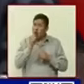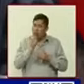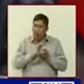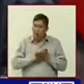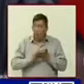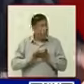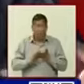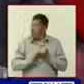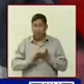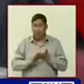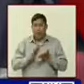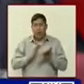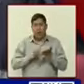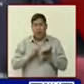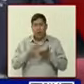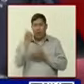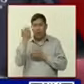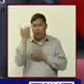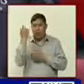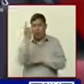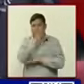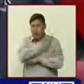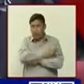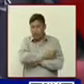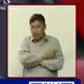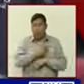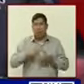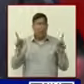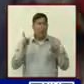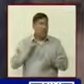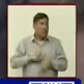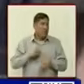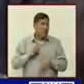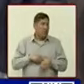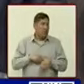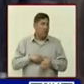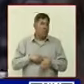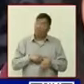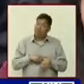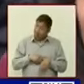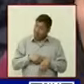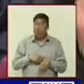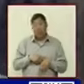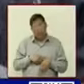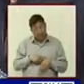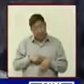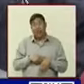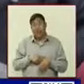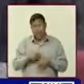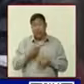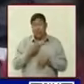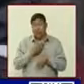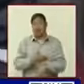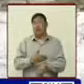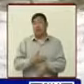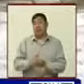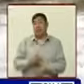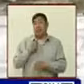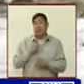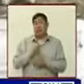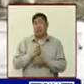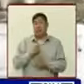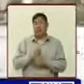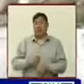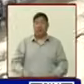falta todavía, tenemos 15 días para hacer una entrega, pero el tiempo en estos momentos es crucial y tenemos que seguir